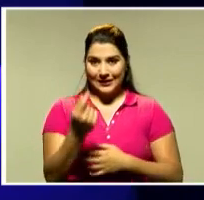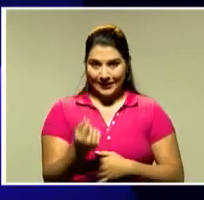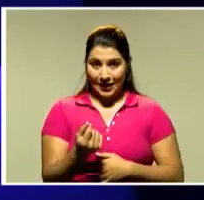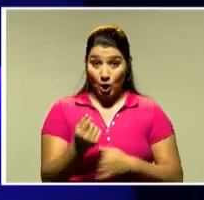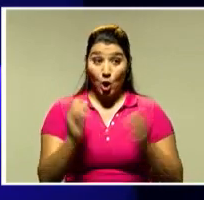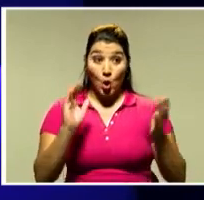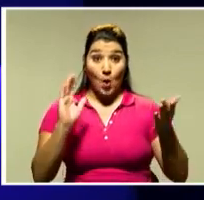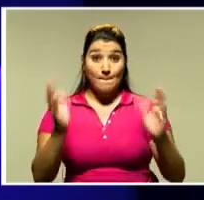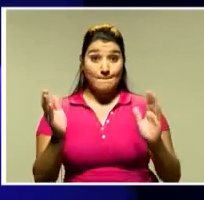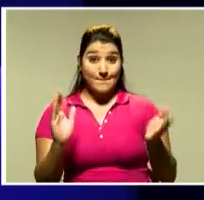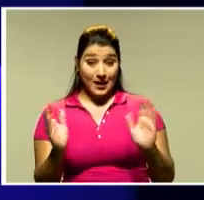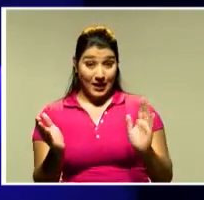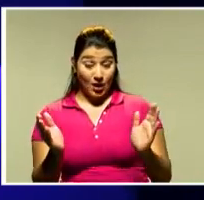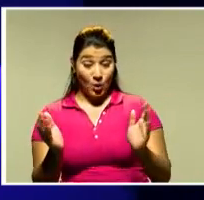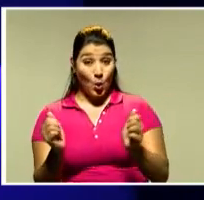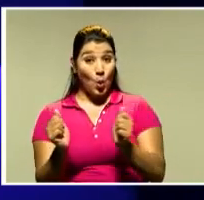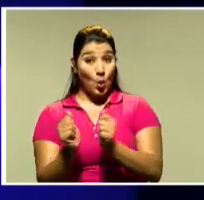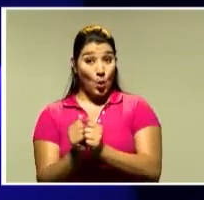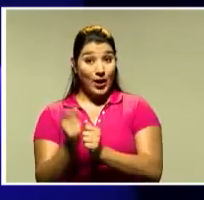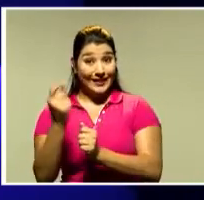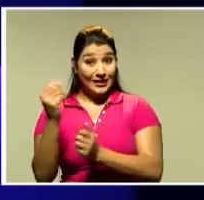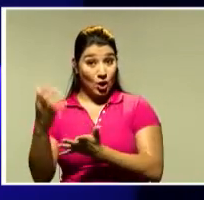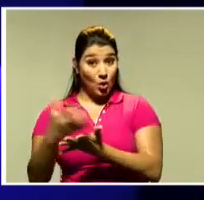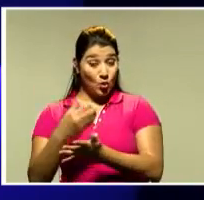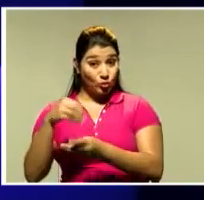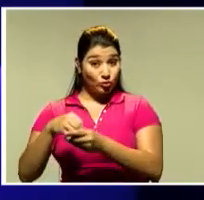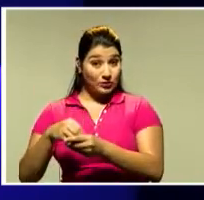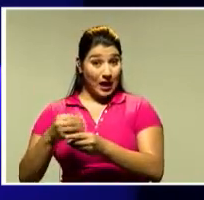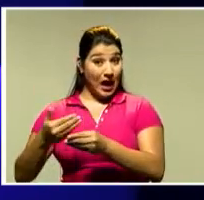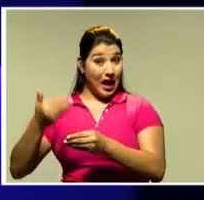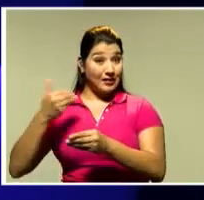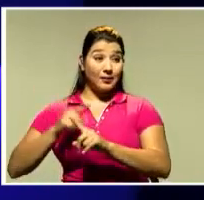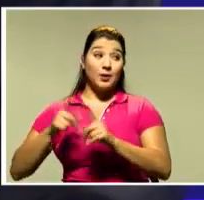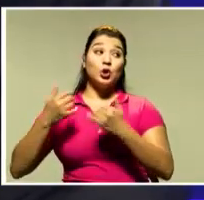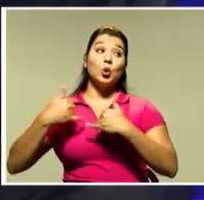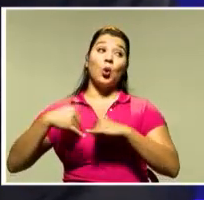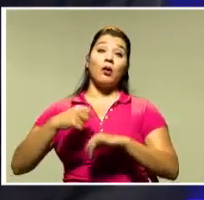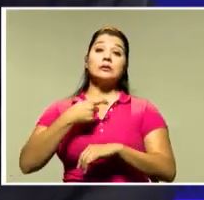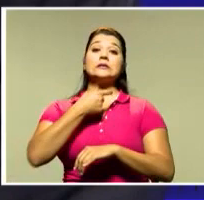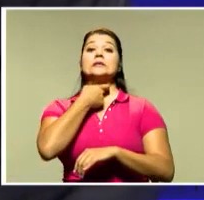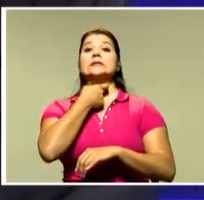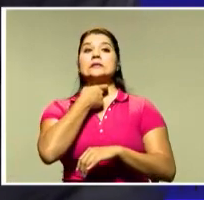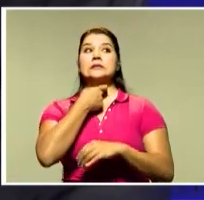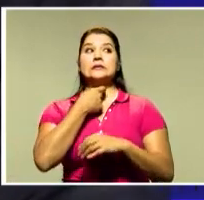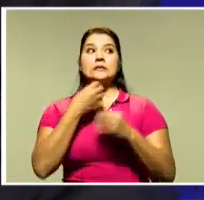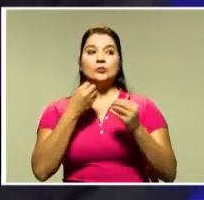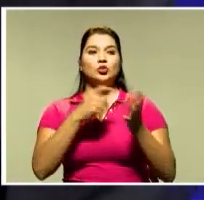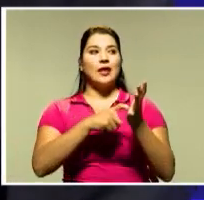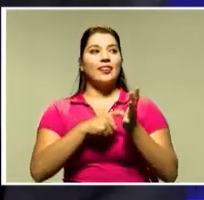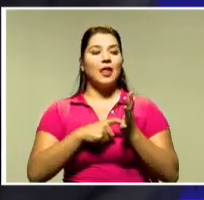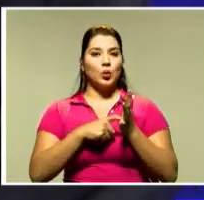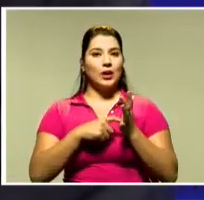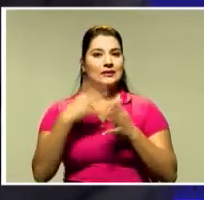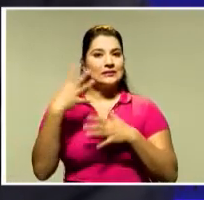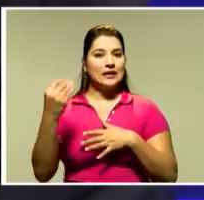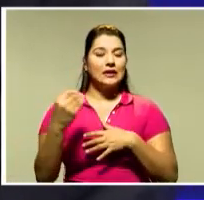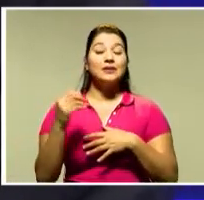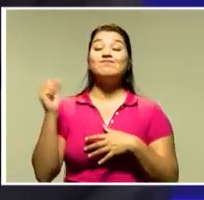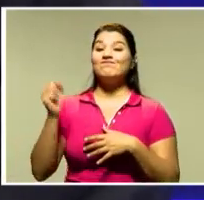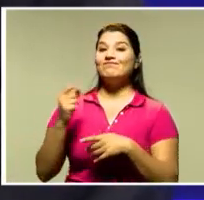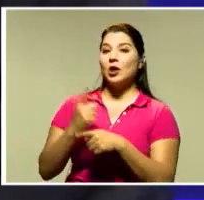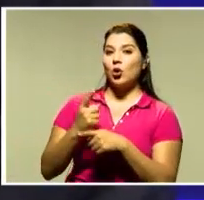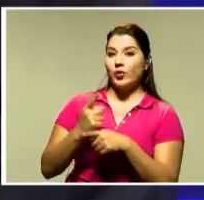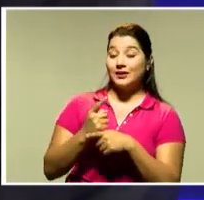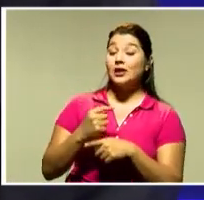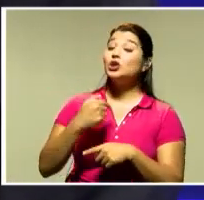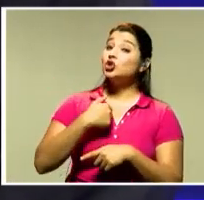lo que se recaudaba antes. Sin embargo, seguimos con la cabeza bajo el agua. Sí, así es. Bueno, primero tengo que decir que efectivamente me tocó a